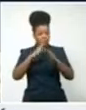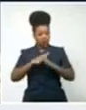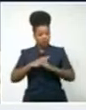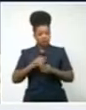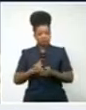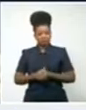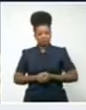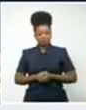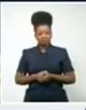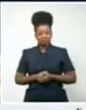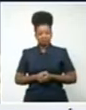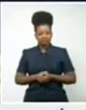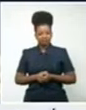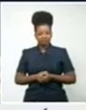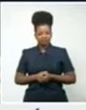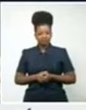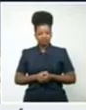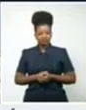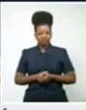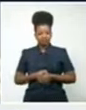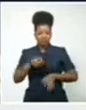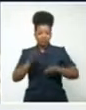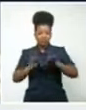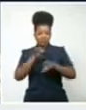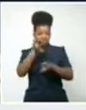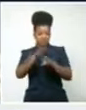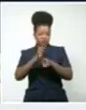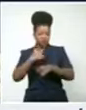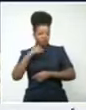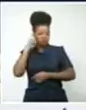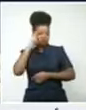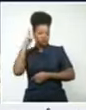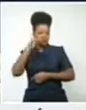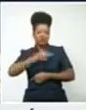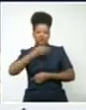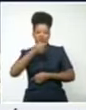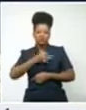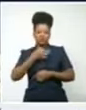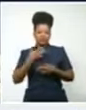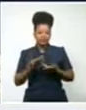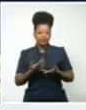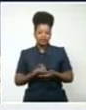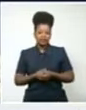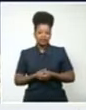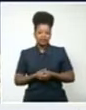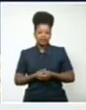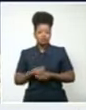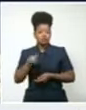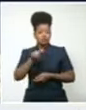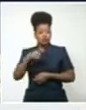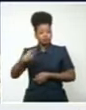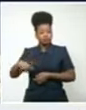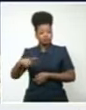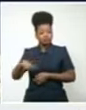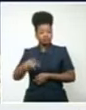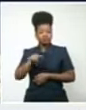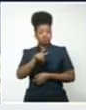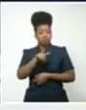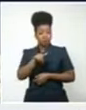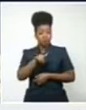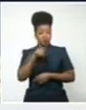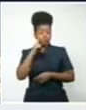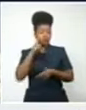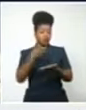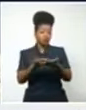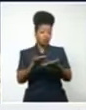En ocasiones, al principio, yo recuerdo que se habló que se había aislado en las heces fecales, entonces estaríamos hablando